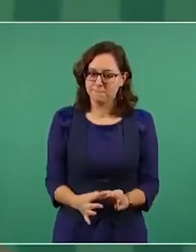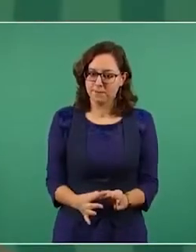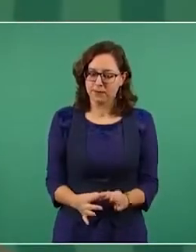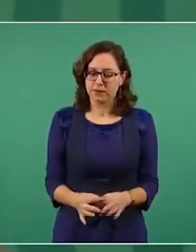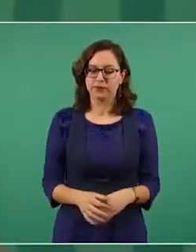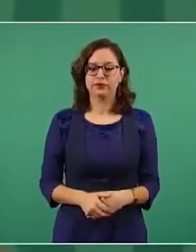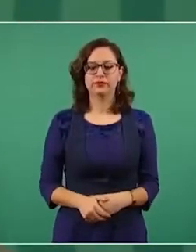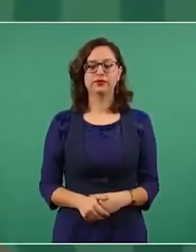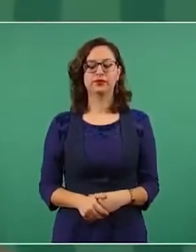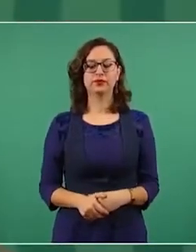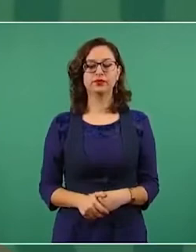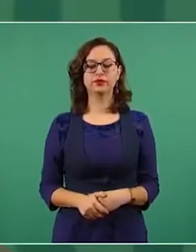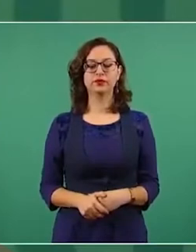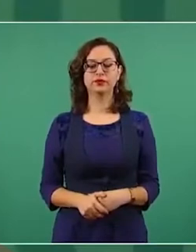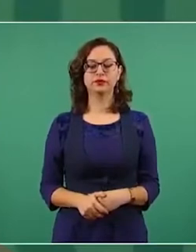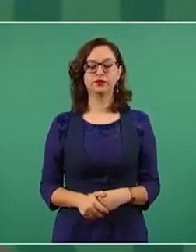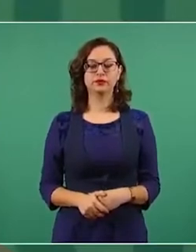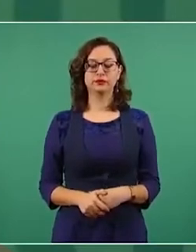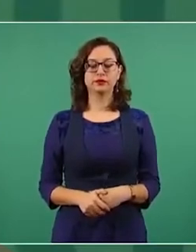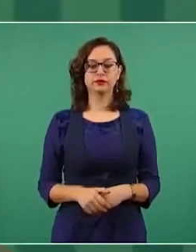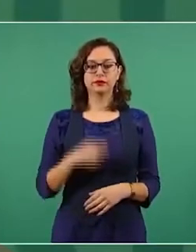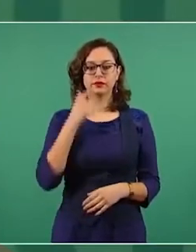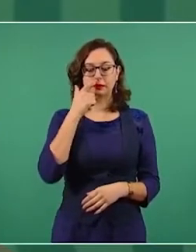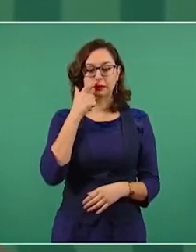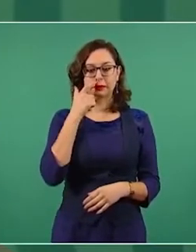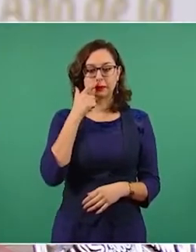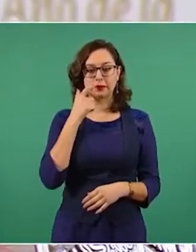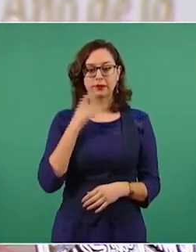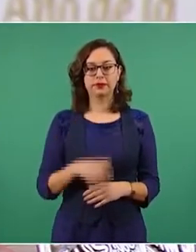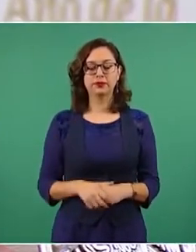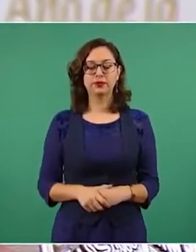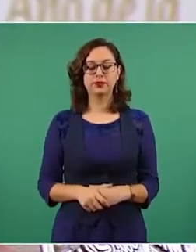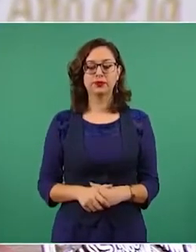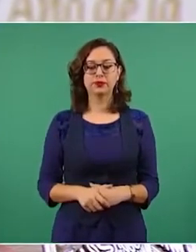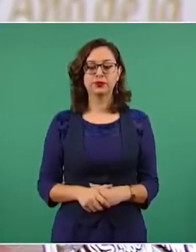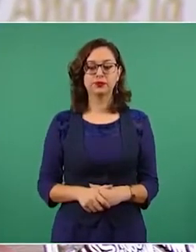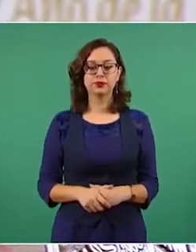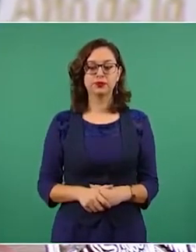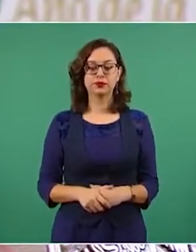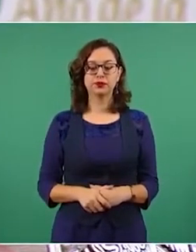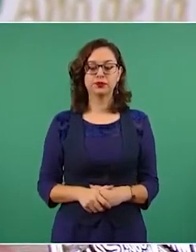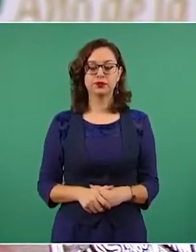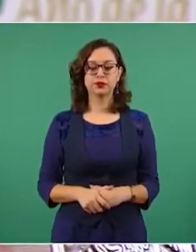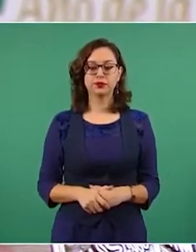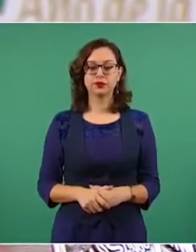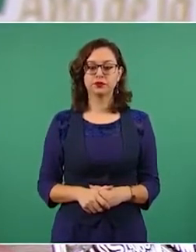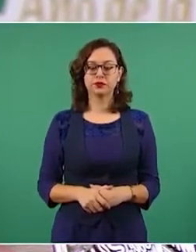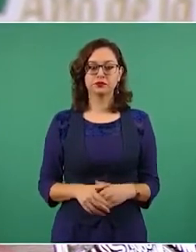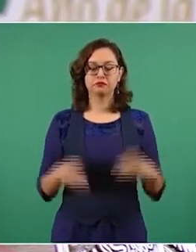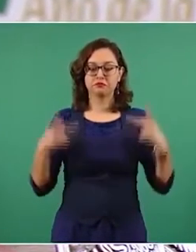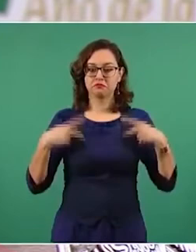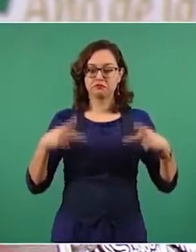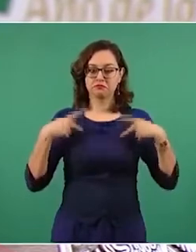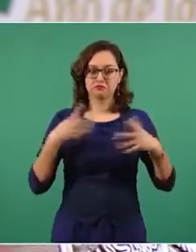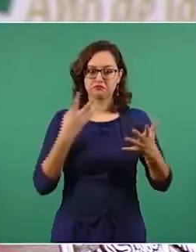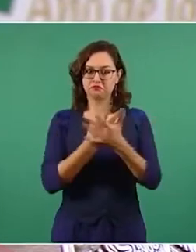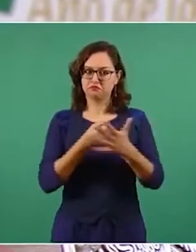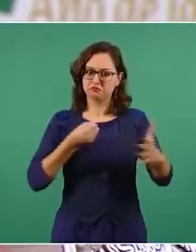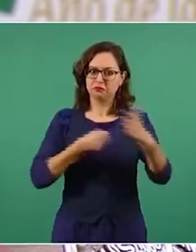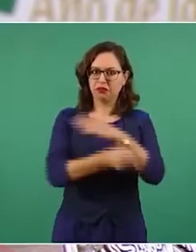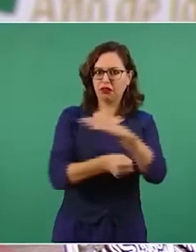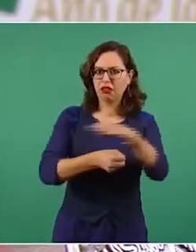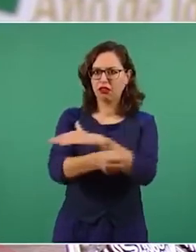Y no encarcelar, que